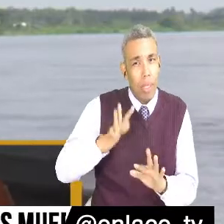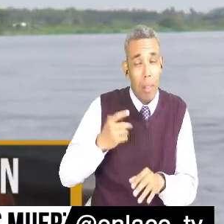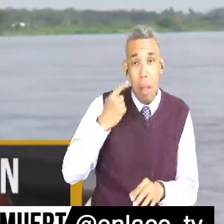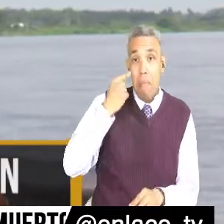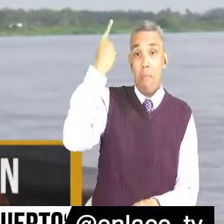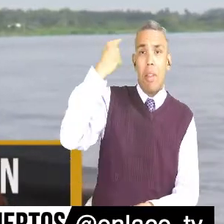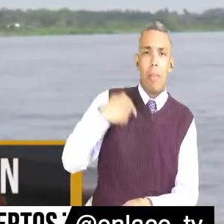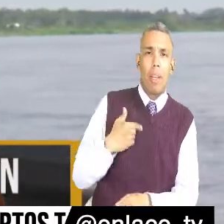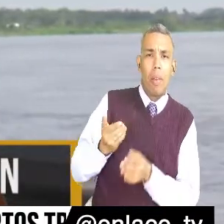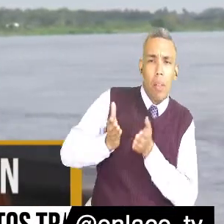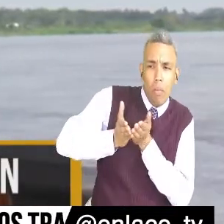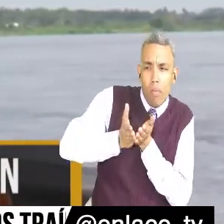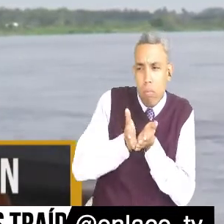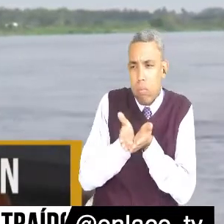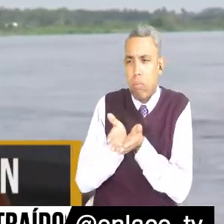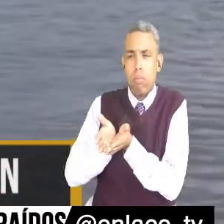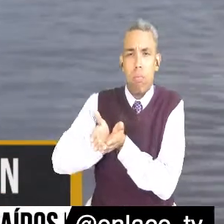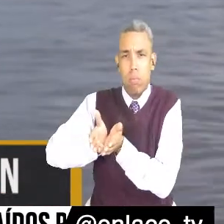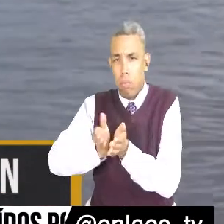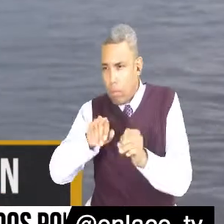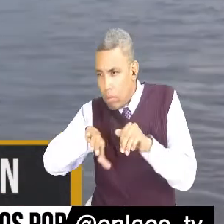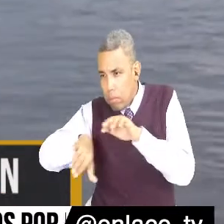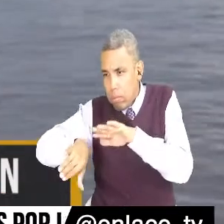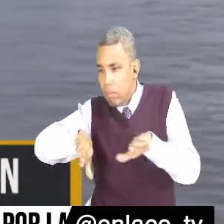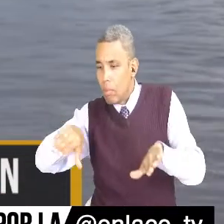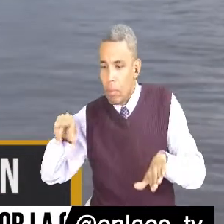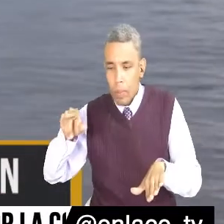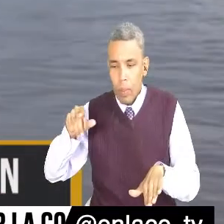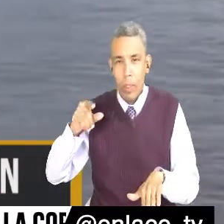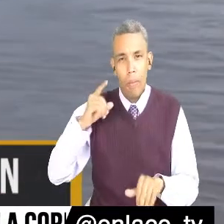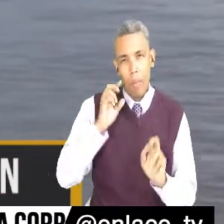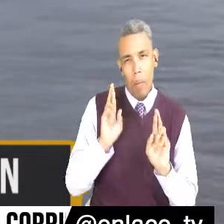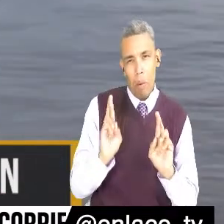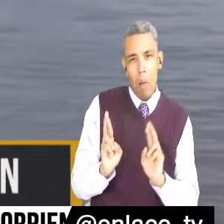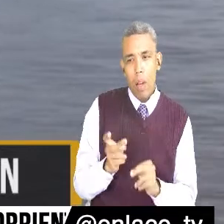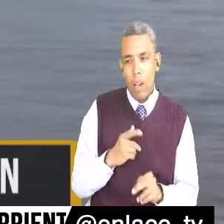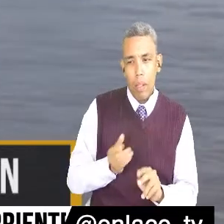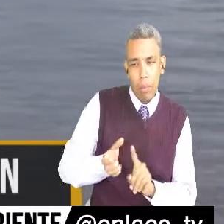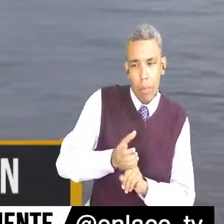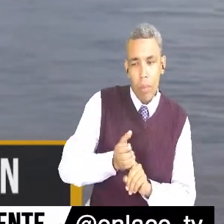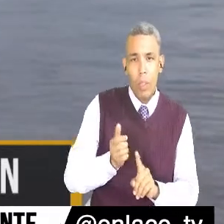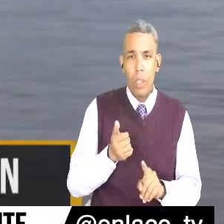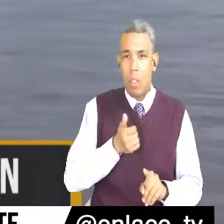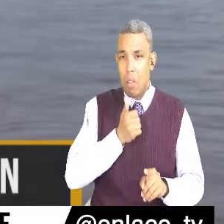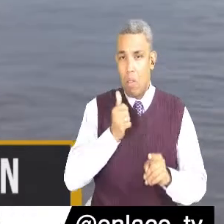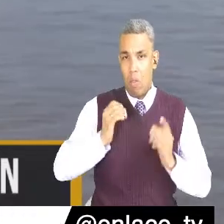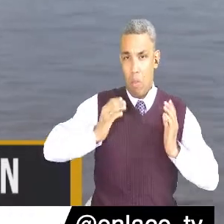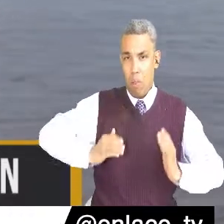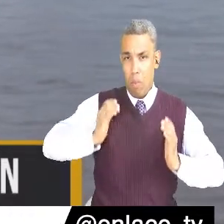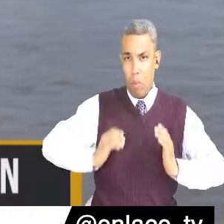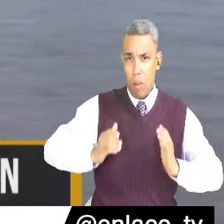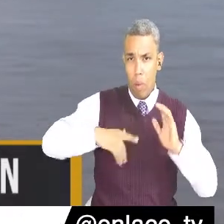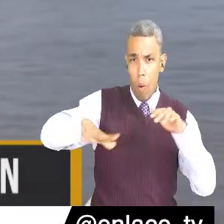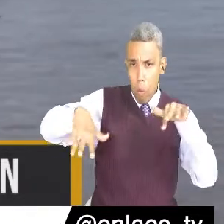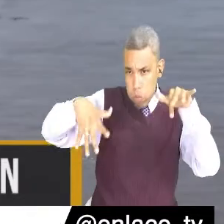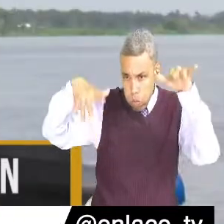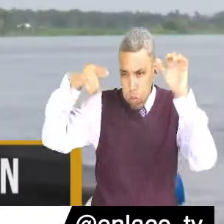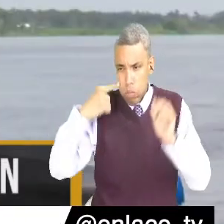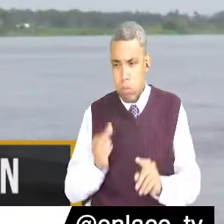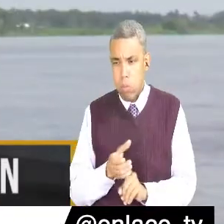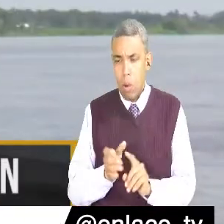ganchos, tenemos unos nylos, y mirar a ver si podemos encontrarlo, si no toca esperar que flote. Recomendación es que tengan buena precaución y